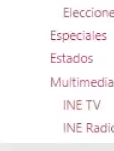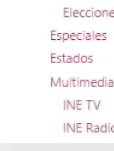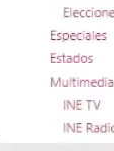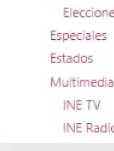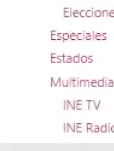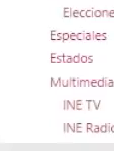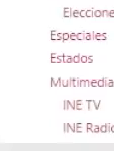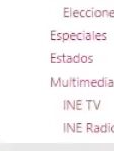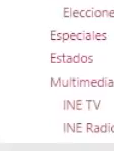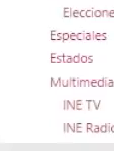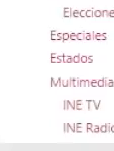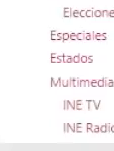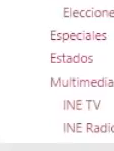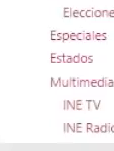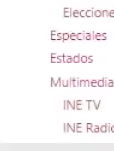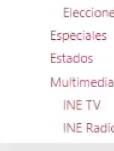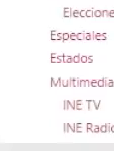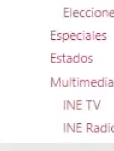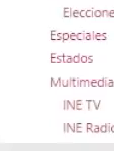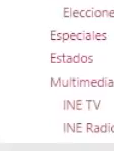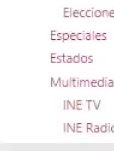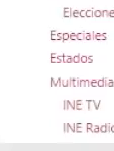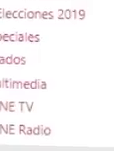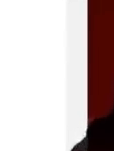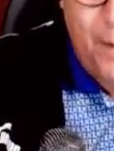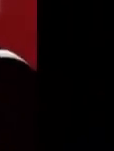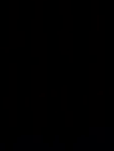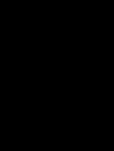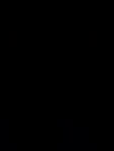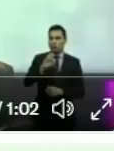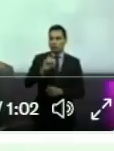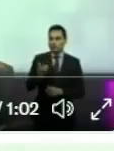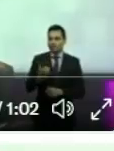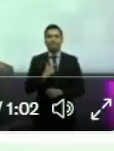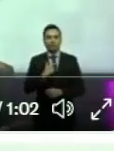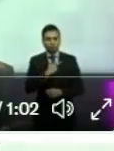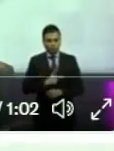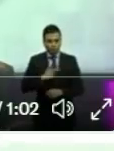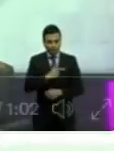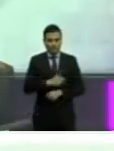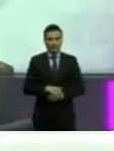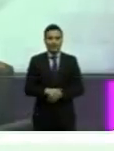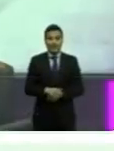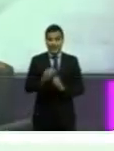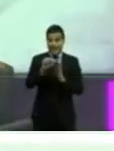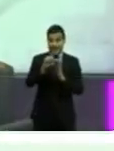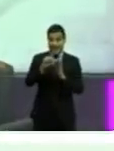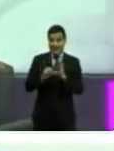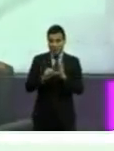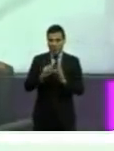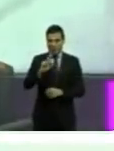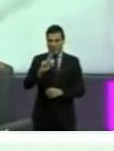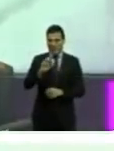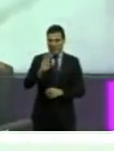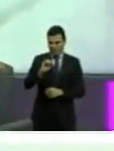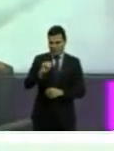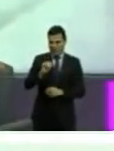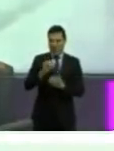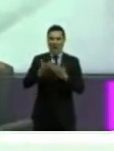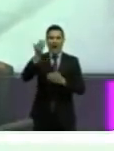Manuel López Obrador, llamándolo burro. Veamos este video, mexicanos. Realmente el artículo 39 que existe